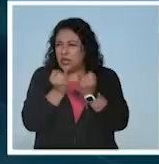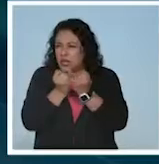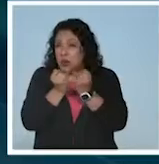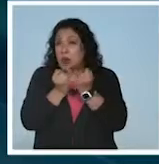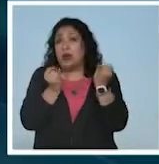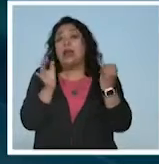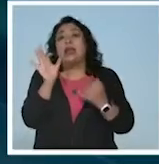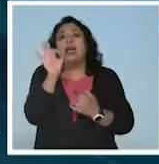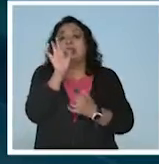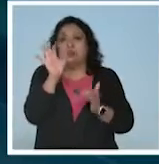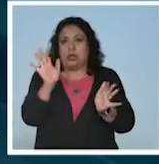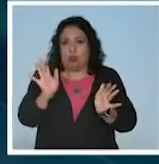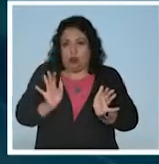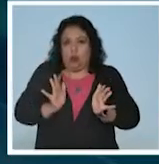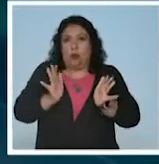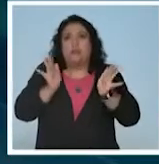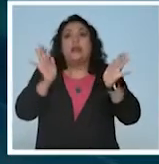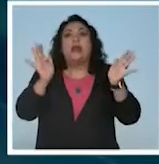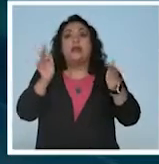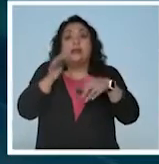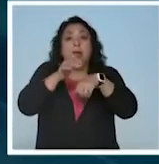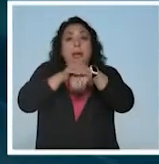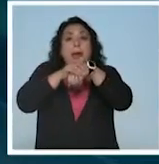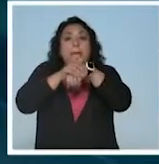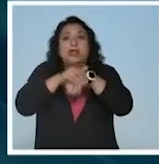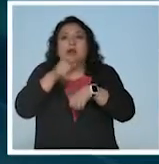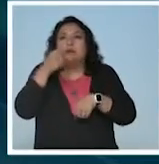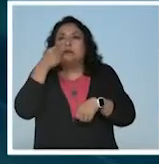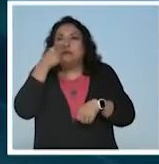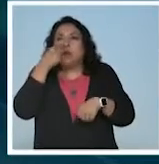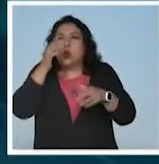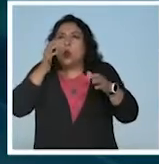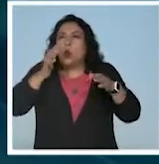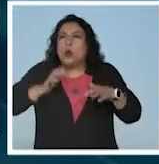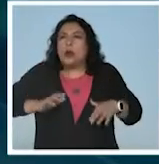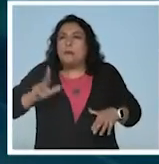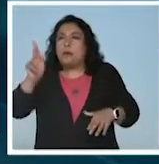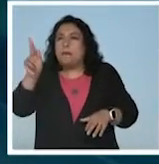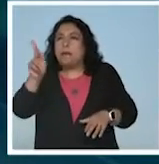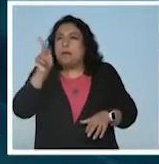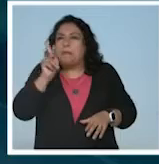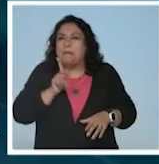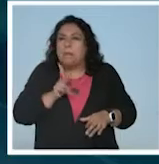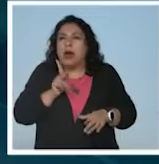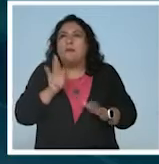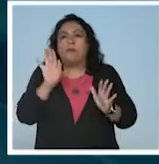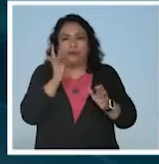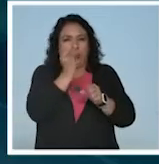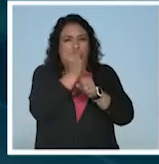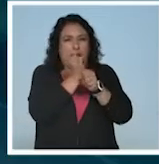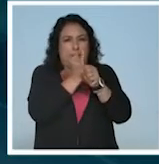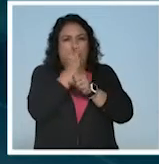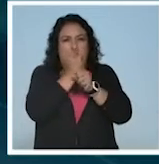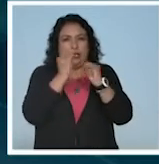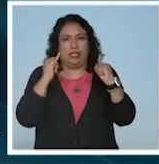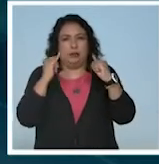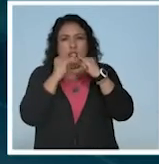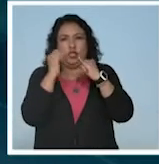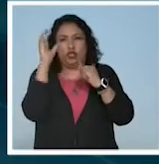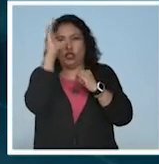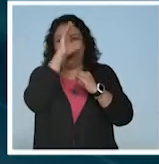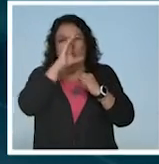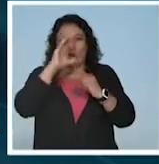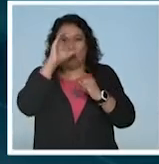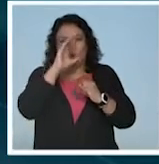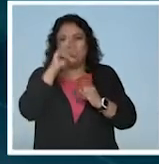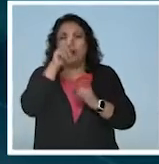Pues tal vez te sorprenda saber que los amigos tienen olores corporales similares. Una investigación del Instituto de Ciencia